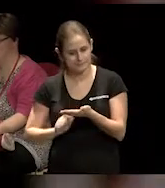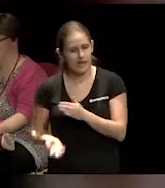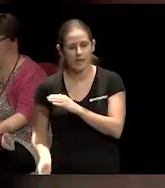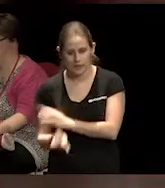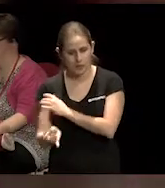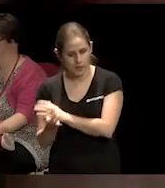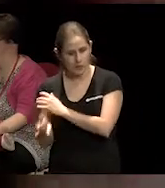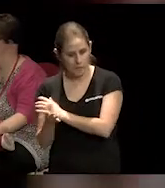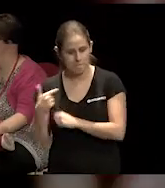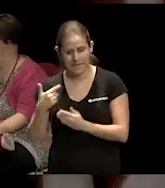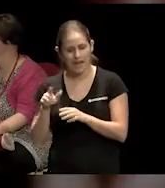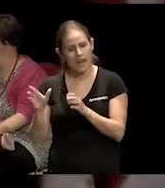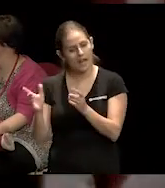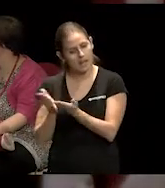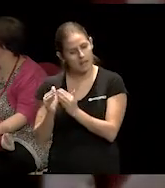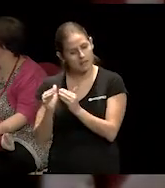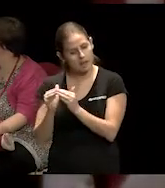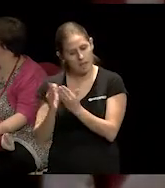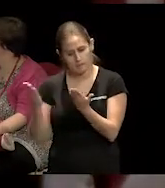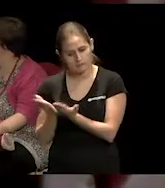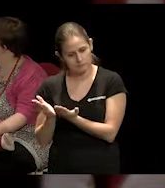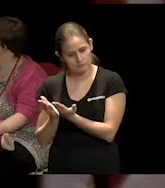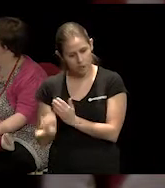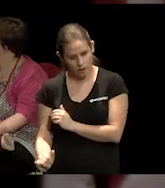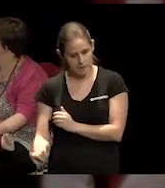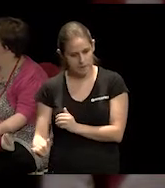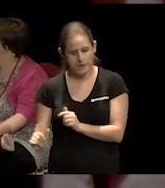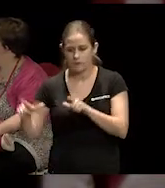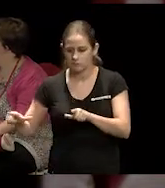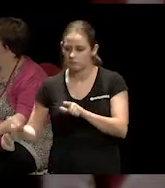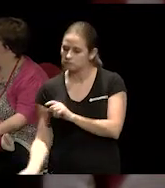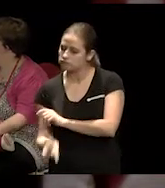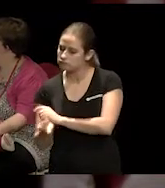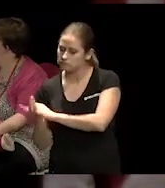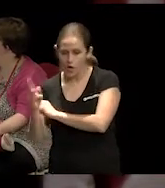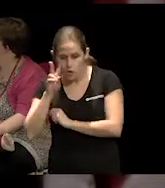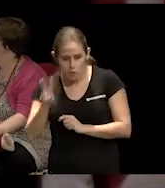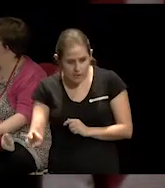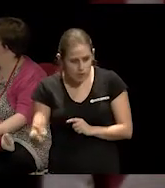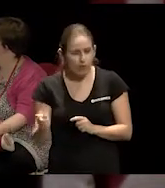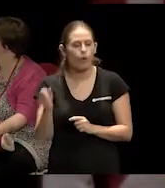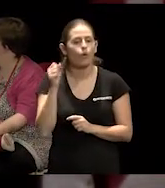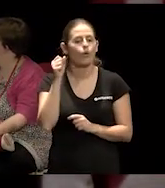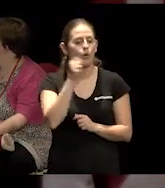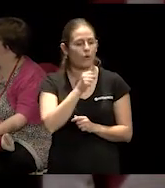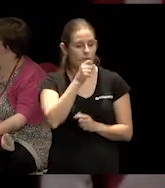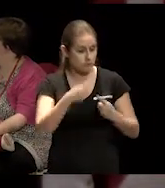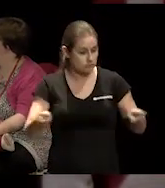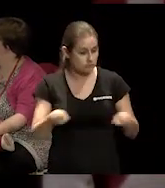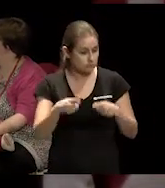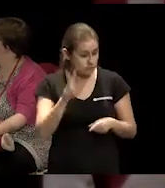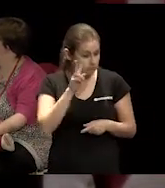te preguntas cómo lo hacen. Pero ¿qué pasa con un eje imaginario? Cuando ves el concierto está todo claro, pero ¿qué pasa